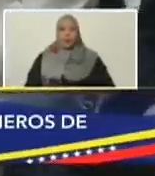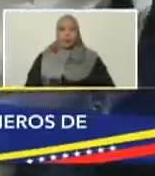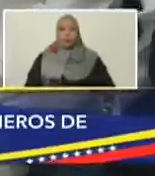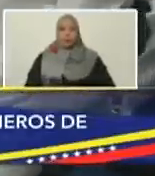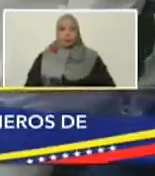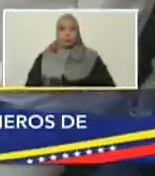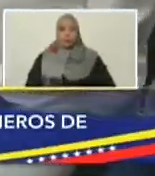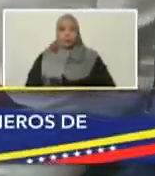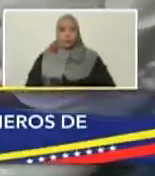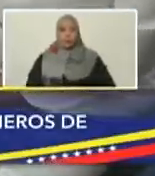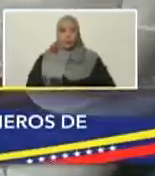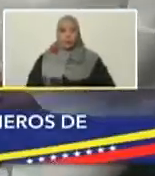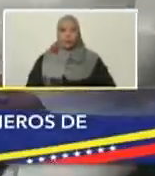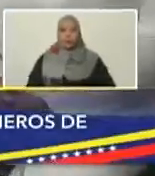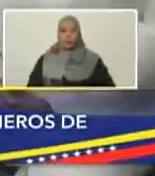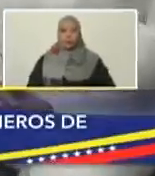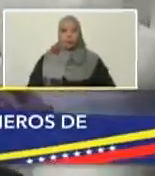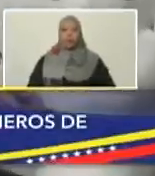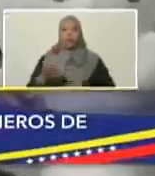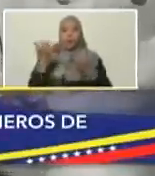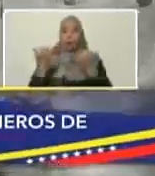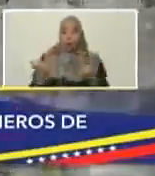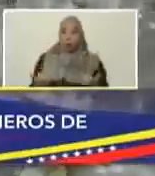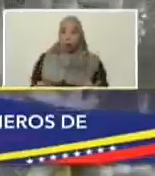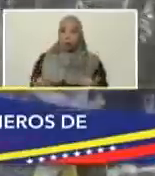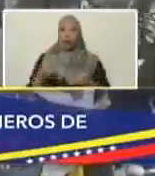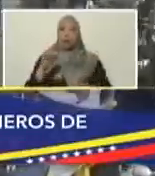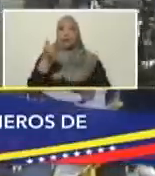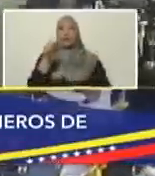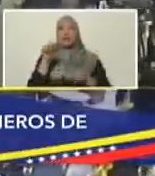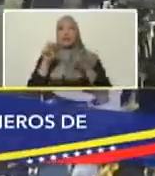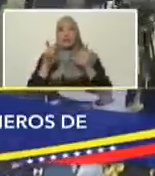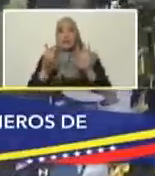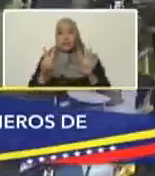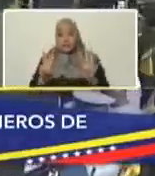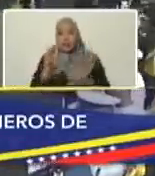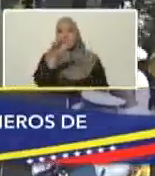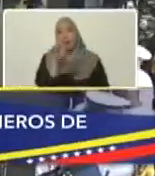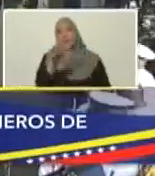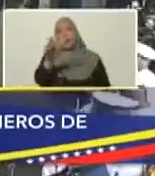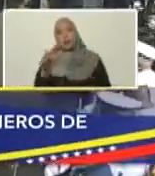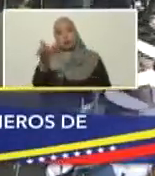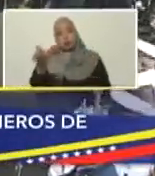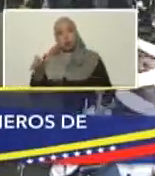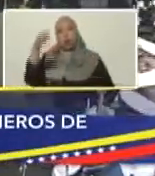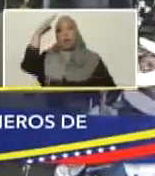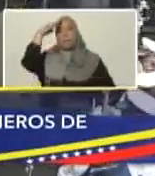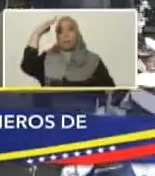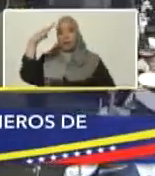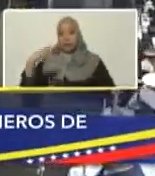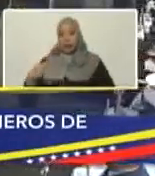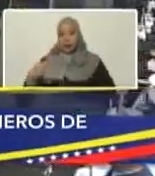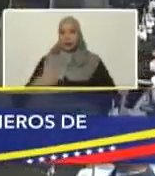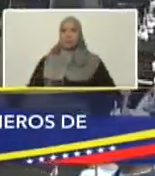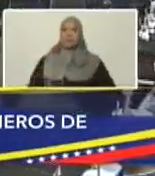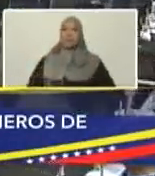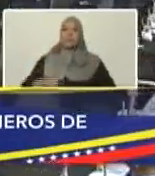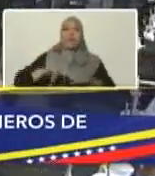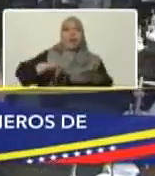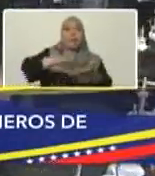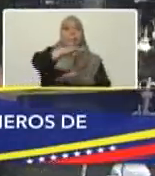En esta oportunidad, el ascenso de 17 oficiales de la aviación